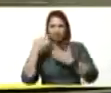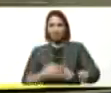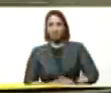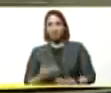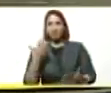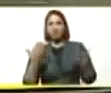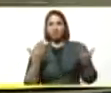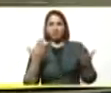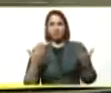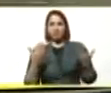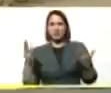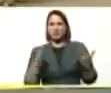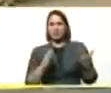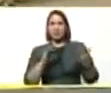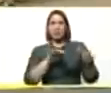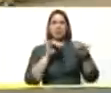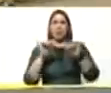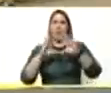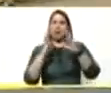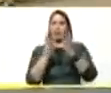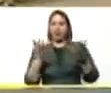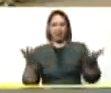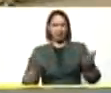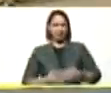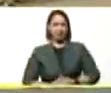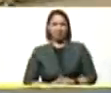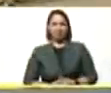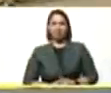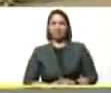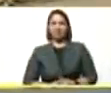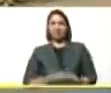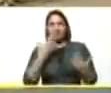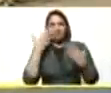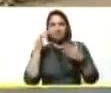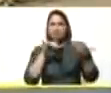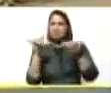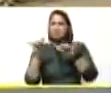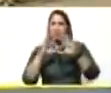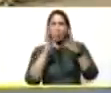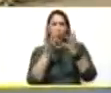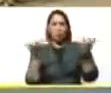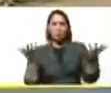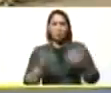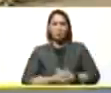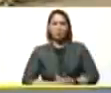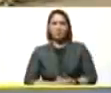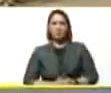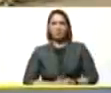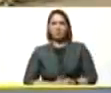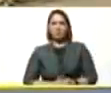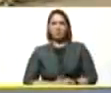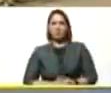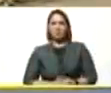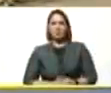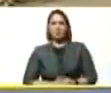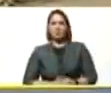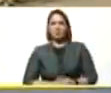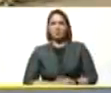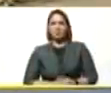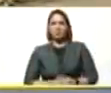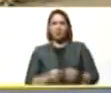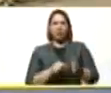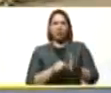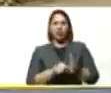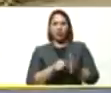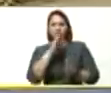vean que vienen del mismo planeta. Mira, vienen del mismo planeta. ¿Dónde están los que dirigen las